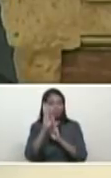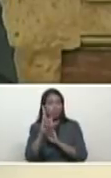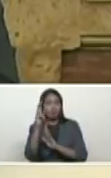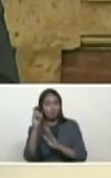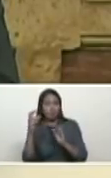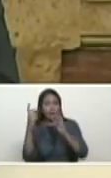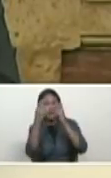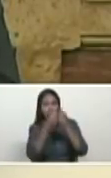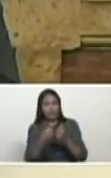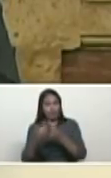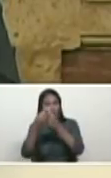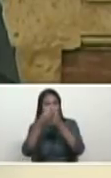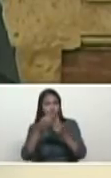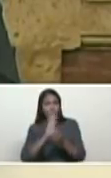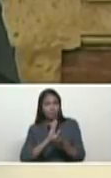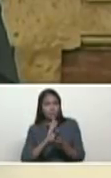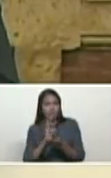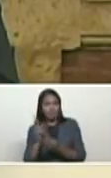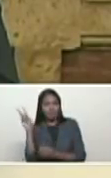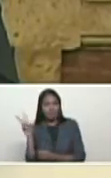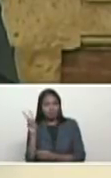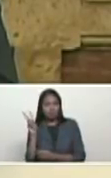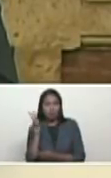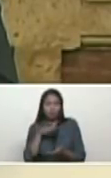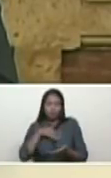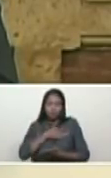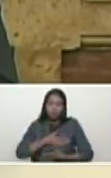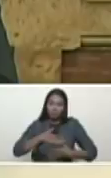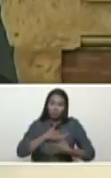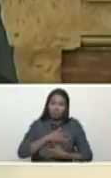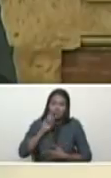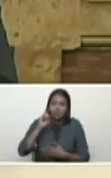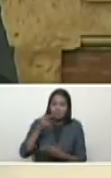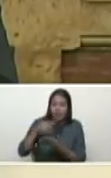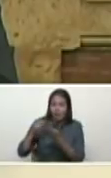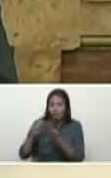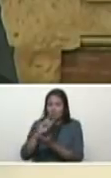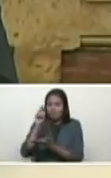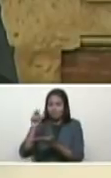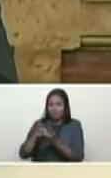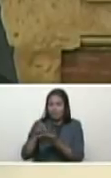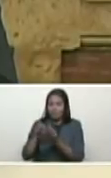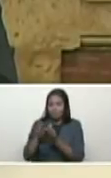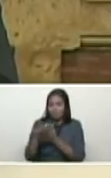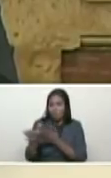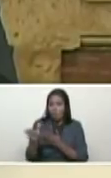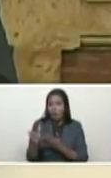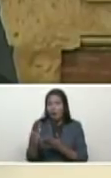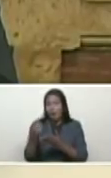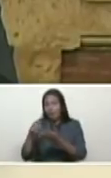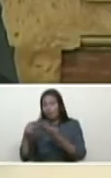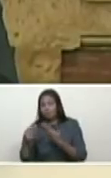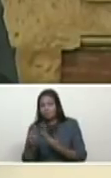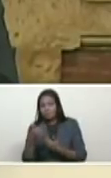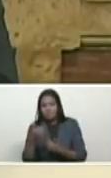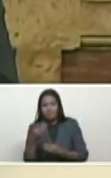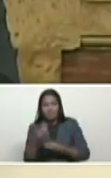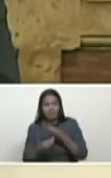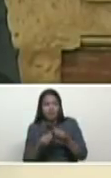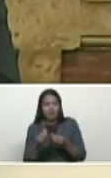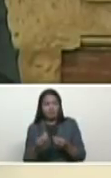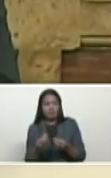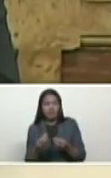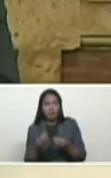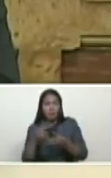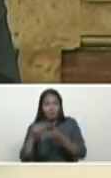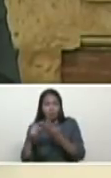economía para la satisfacción de las necesidades nacionales para la producción de bienes productos para la producción